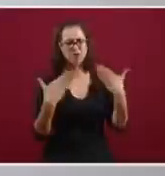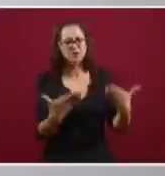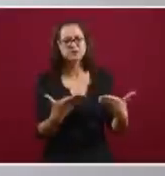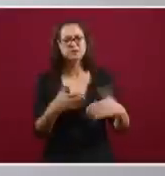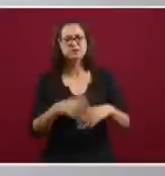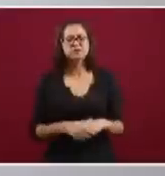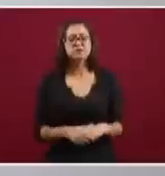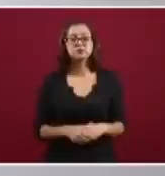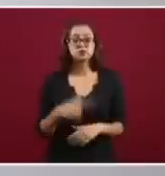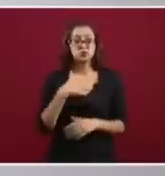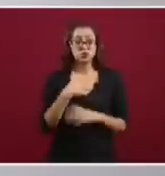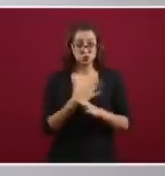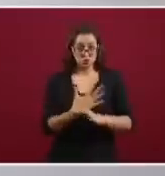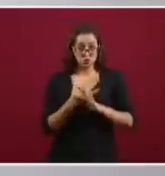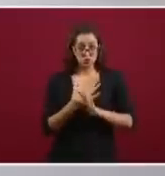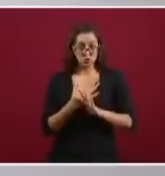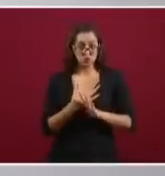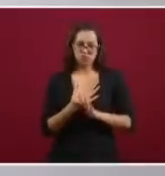No lo digo yo,